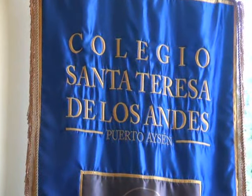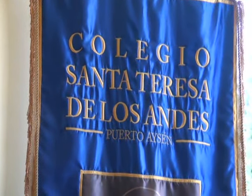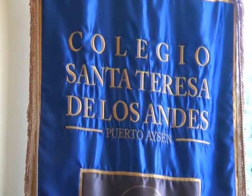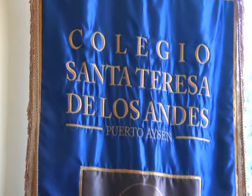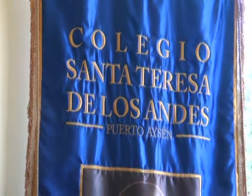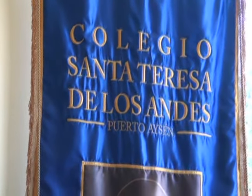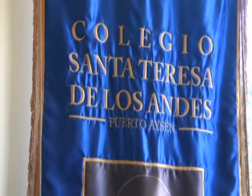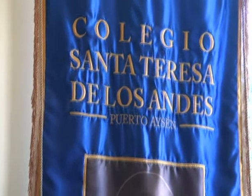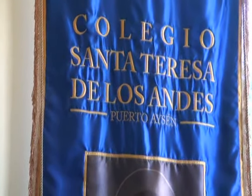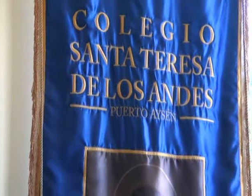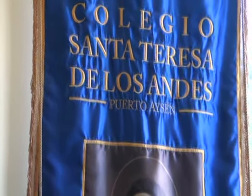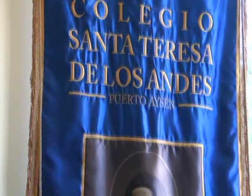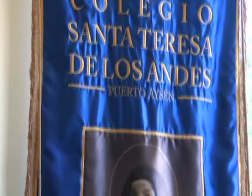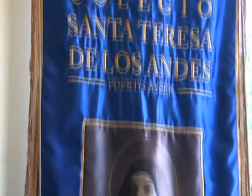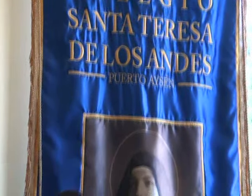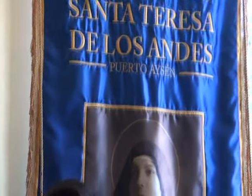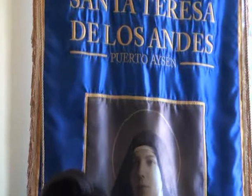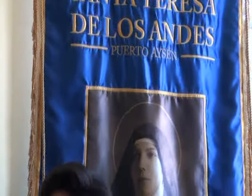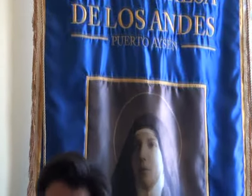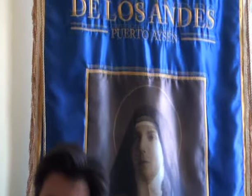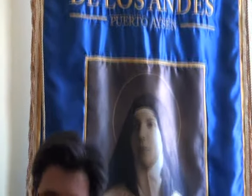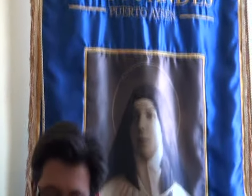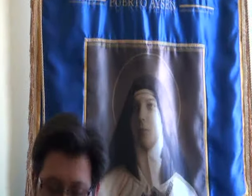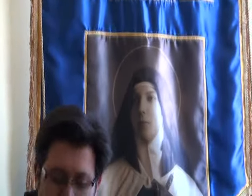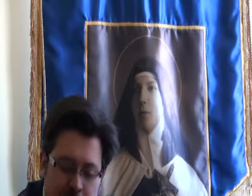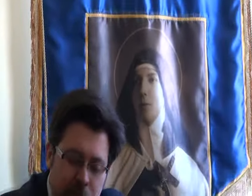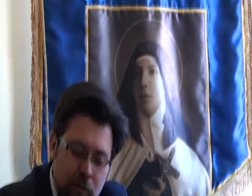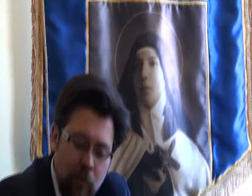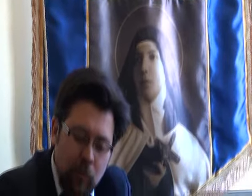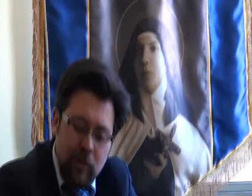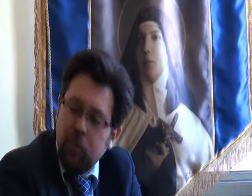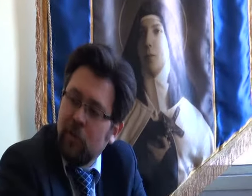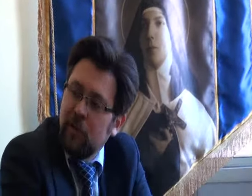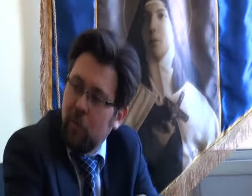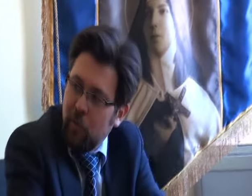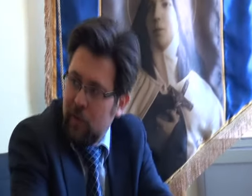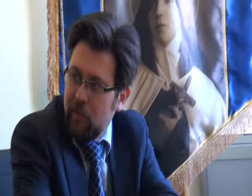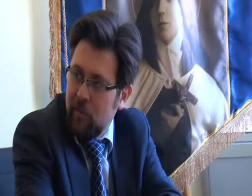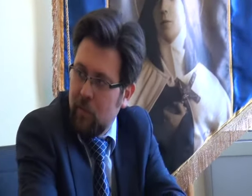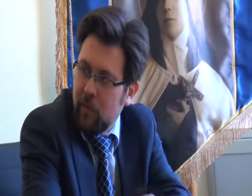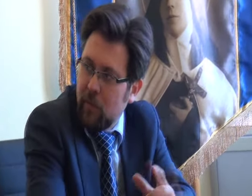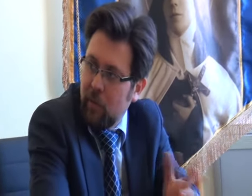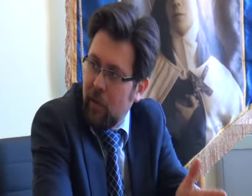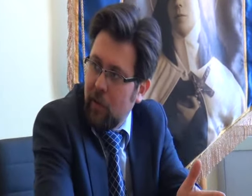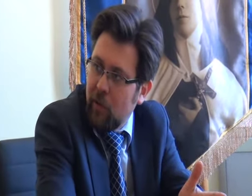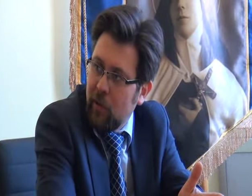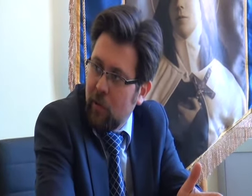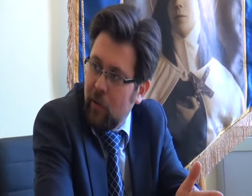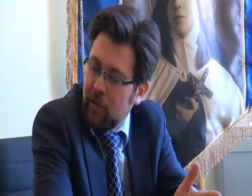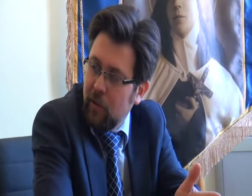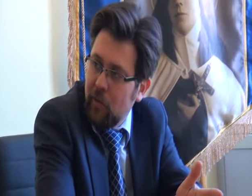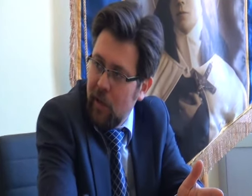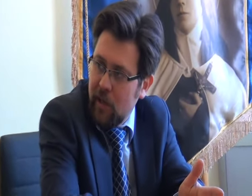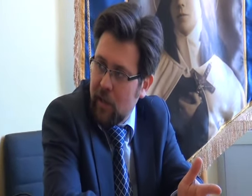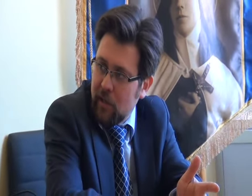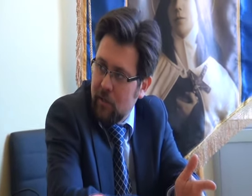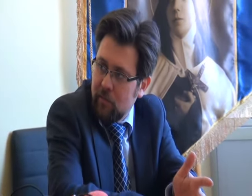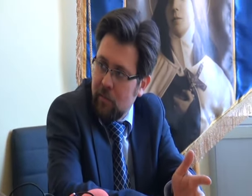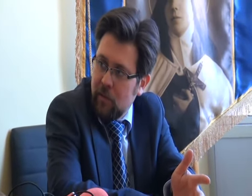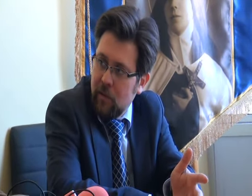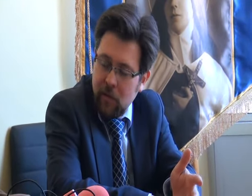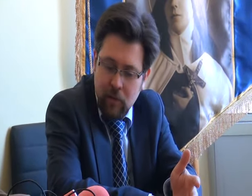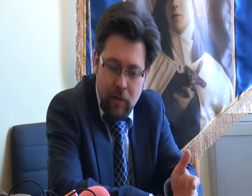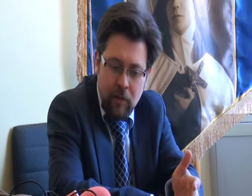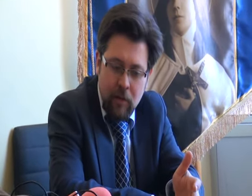despedida emotiva de esta generación que pasó 14 años con el colegio y que de alguna forma marcan la semilla de